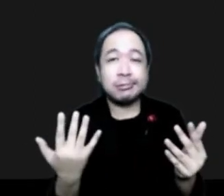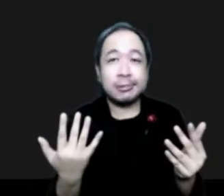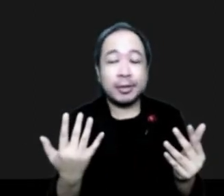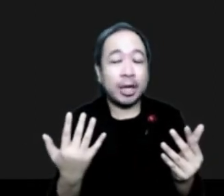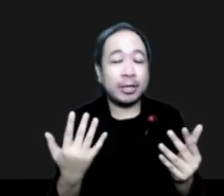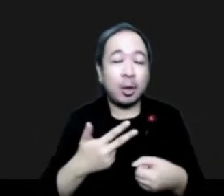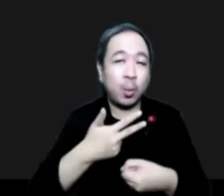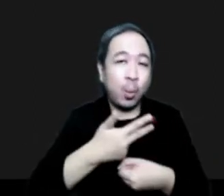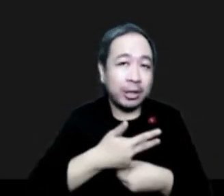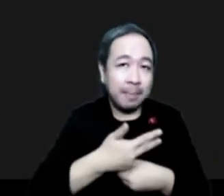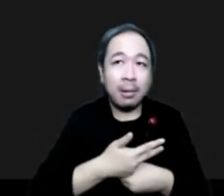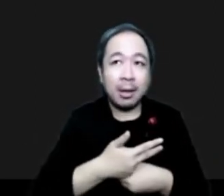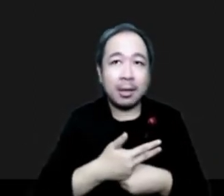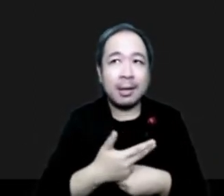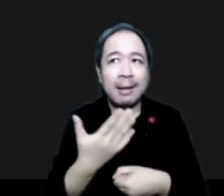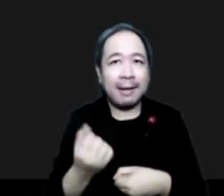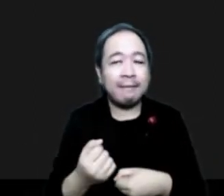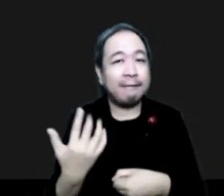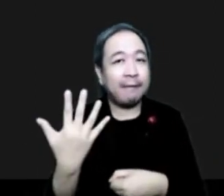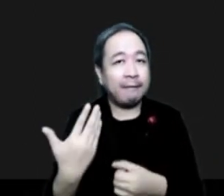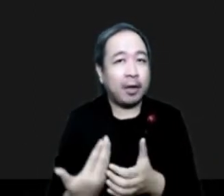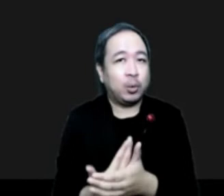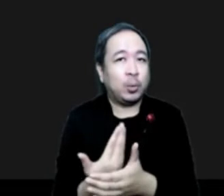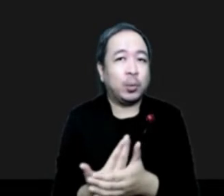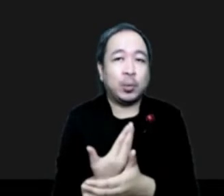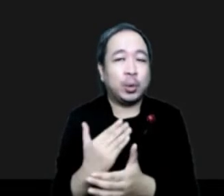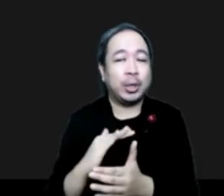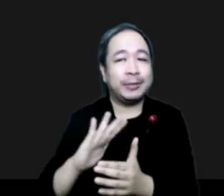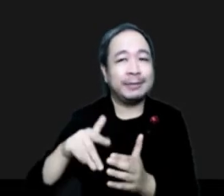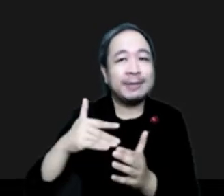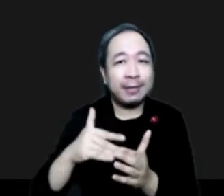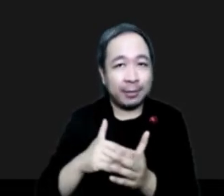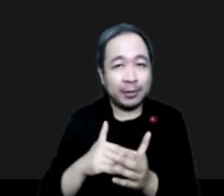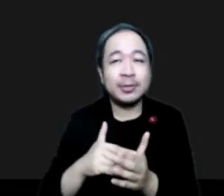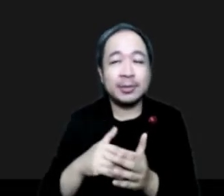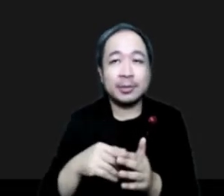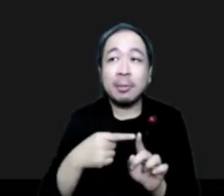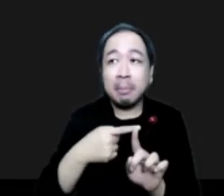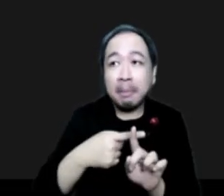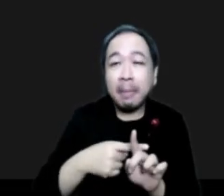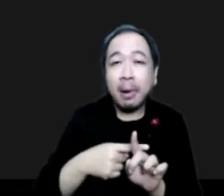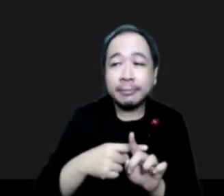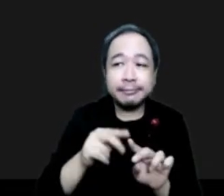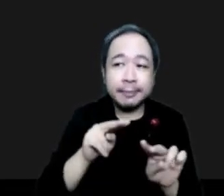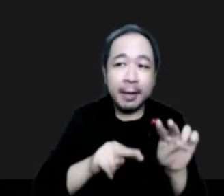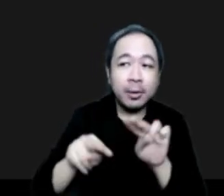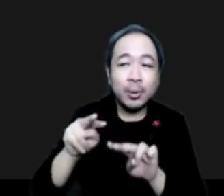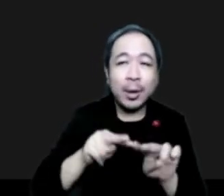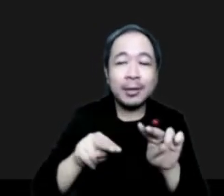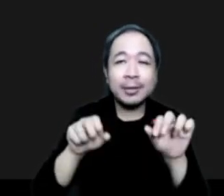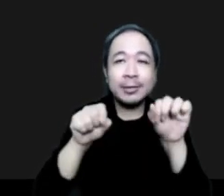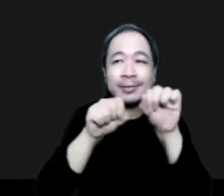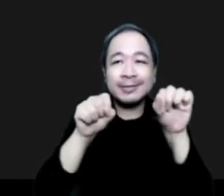un sistema de explotación para el Observatorio Ambiental del Ministerio de Ambiente de El Salvador. Se instalaron dos